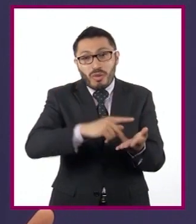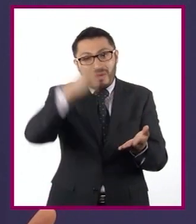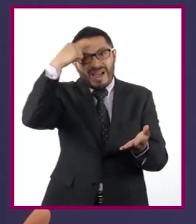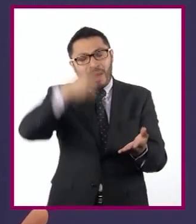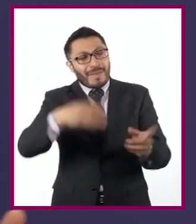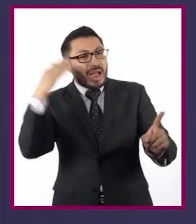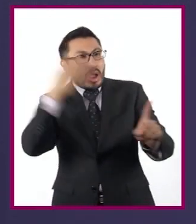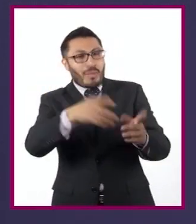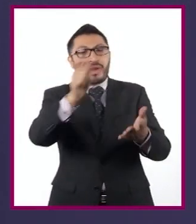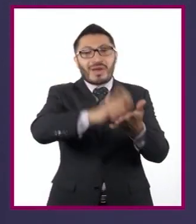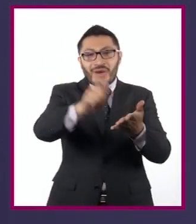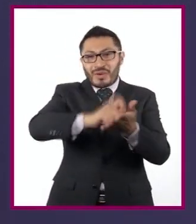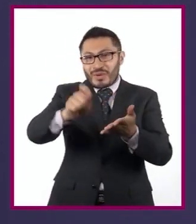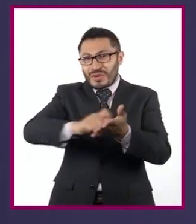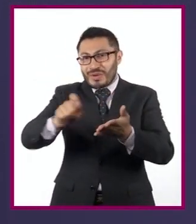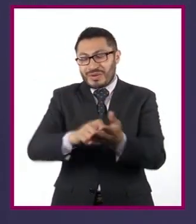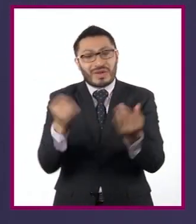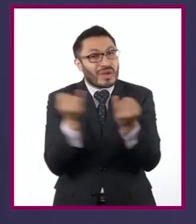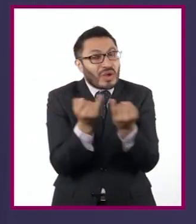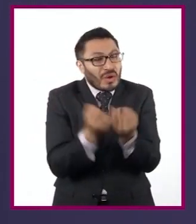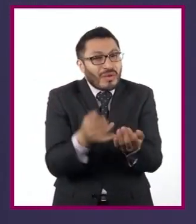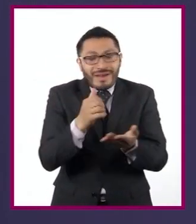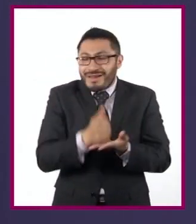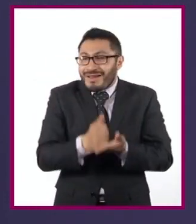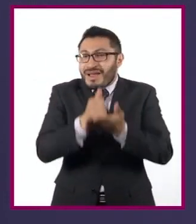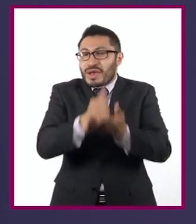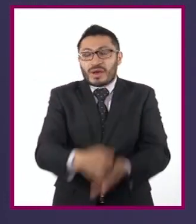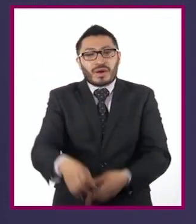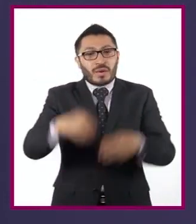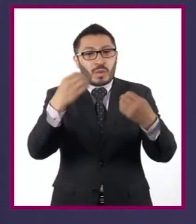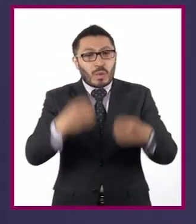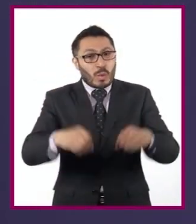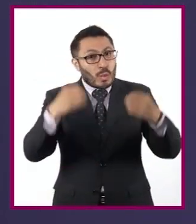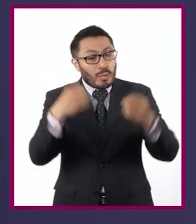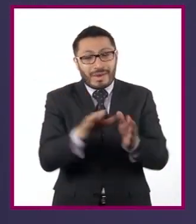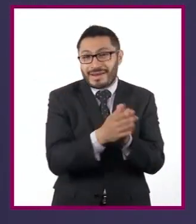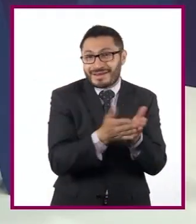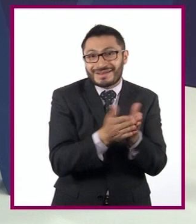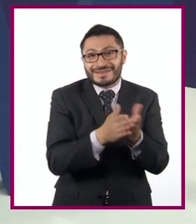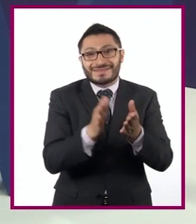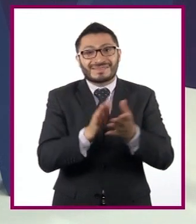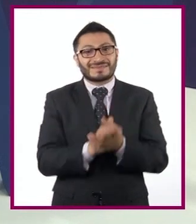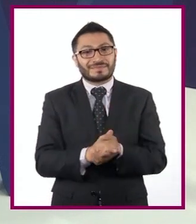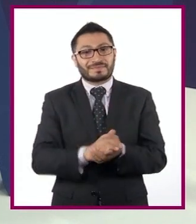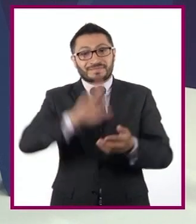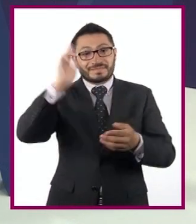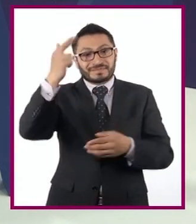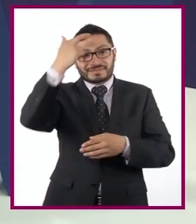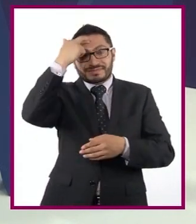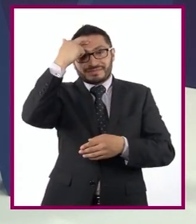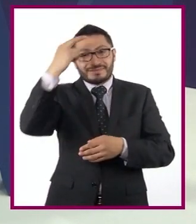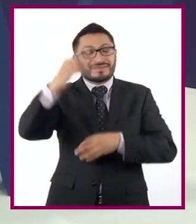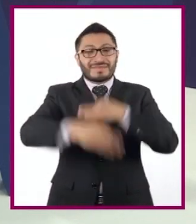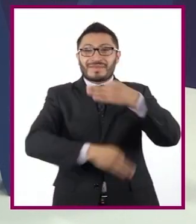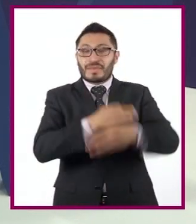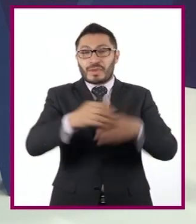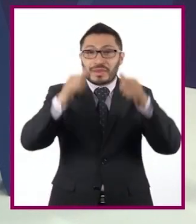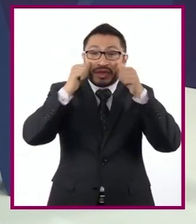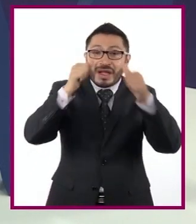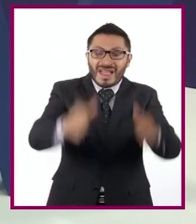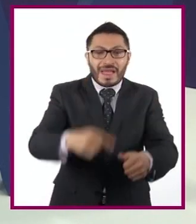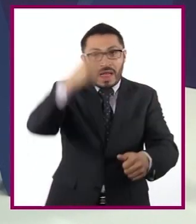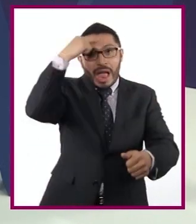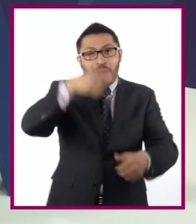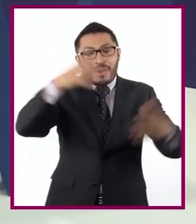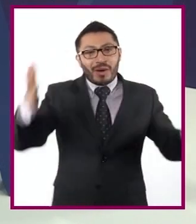puedan tomar notas. También podría ayudarles tener a la mano su libro de texto. Recuerden que todo lo que vean es para reforzar